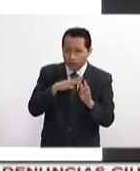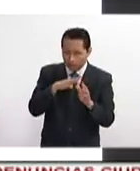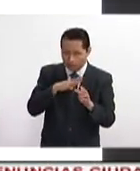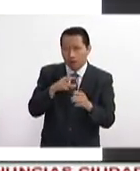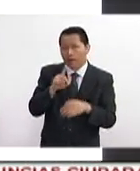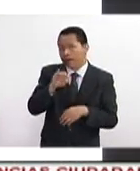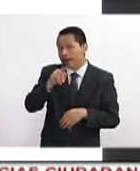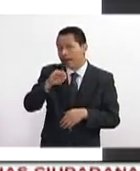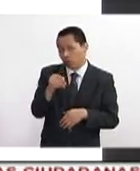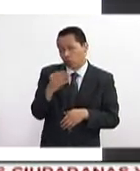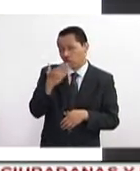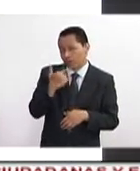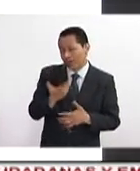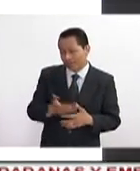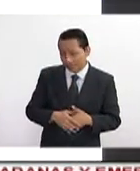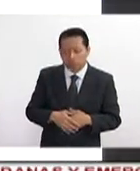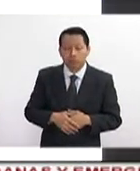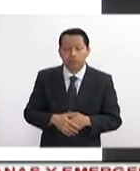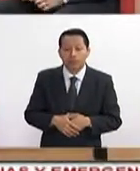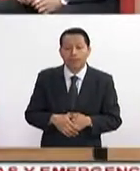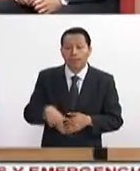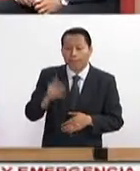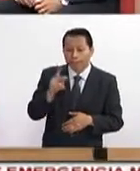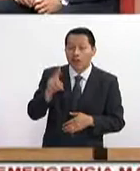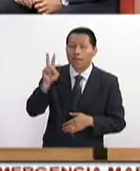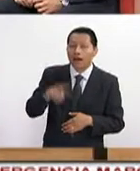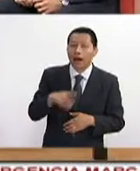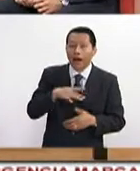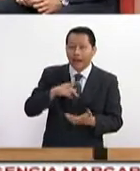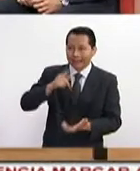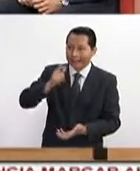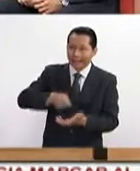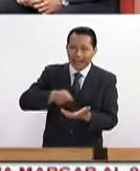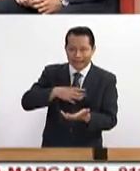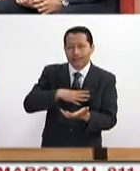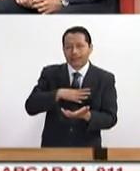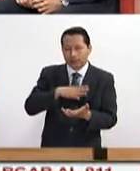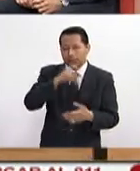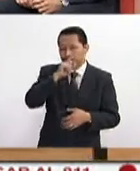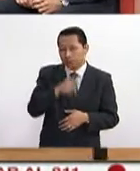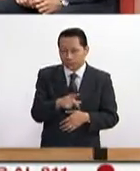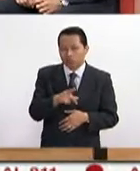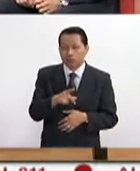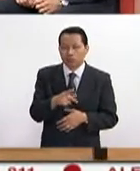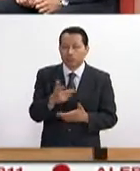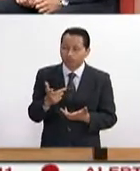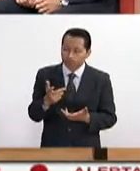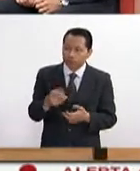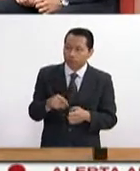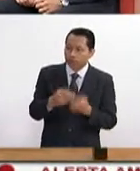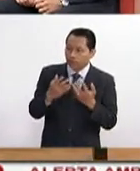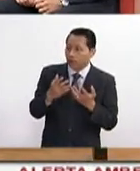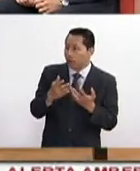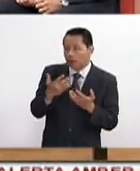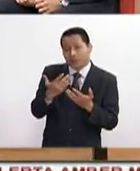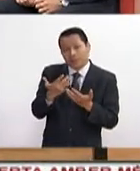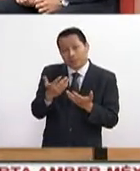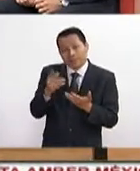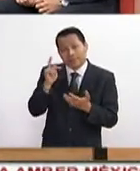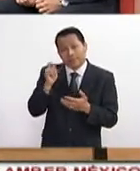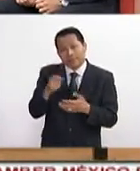en un delito. Ana Paula, pero bueno, lo cierto es que la sentencia ya está ahí. Así es. Obviamente habrá